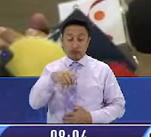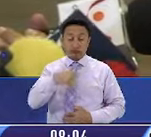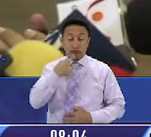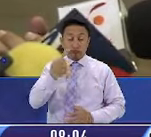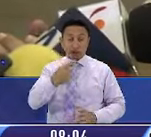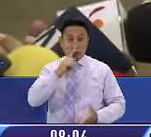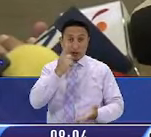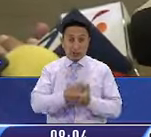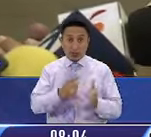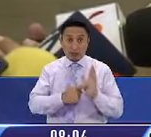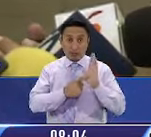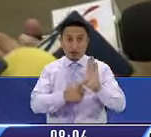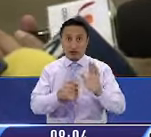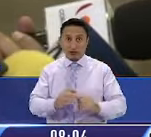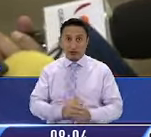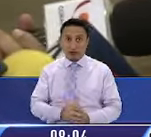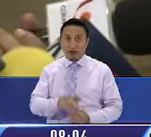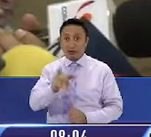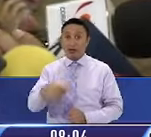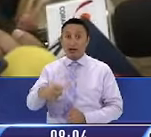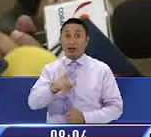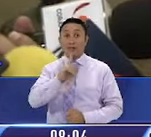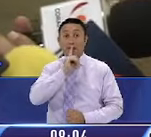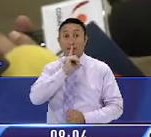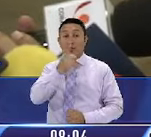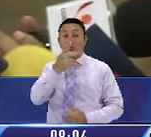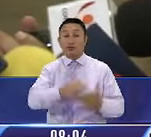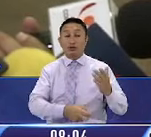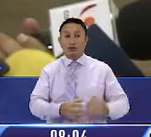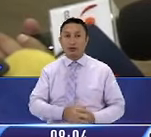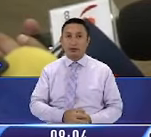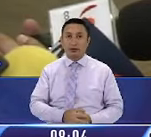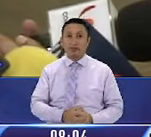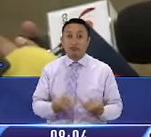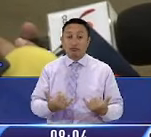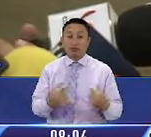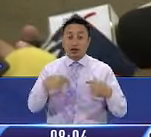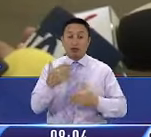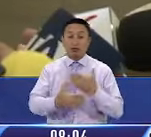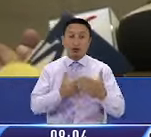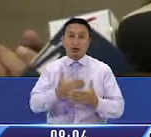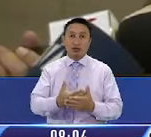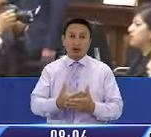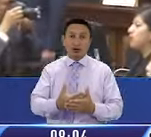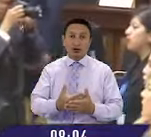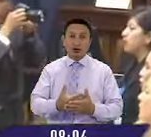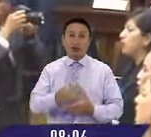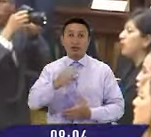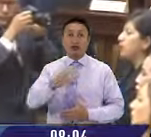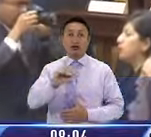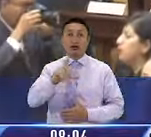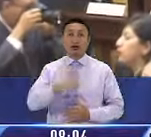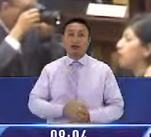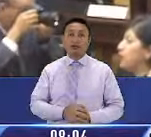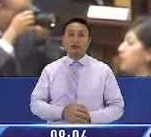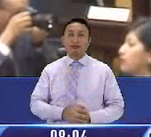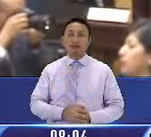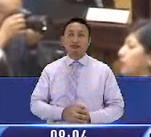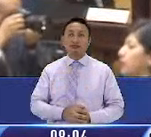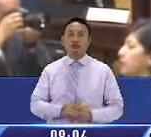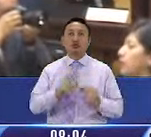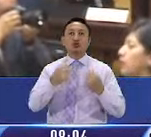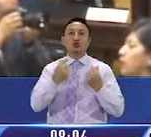la verdad, pues ahí sí intenta ser sancionada y me encuentro ahora en un proceso en el CAL. La bancada de